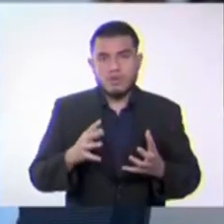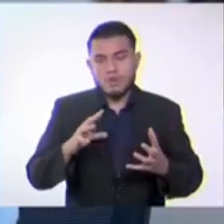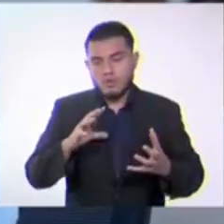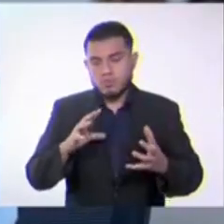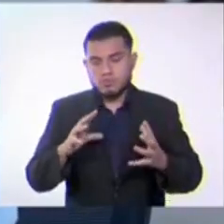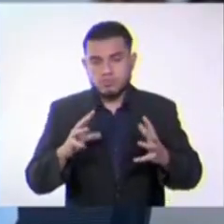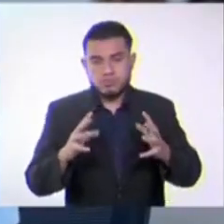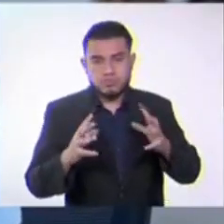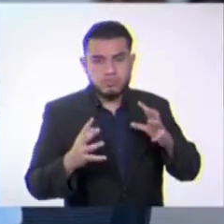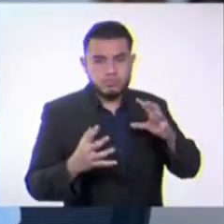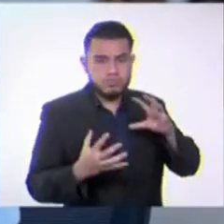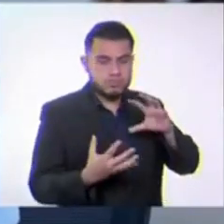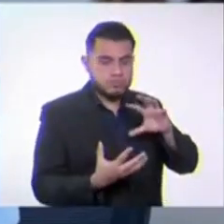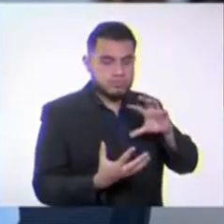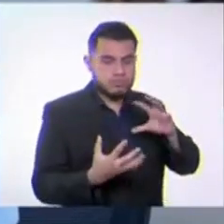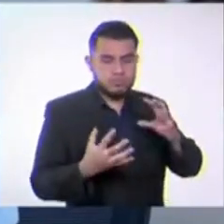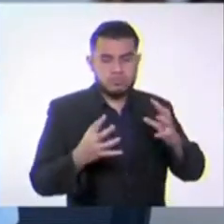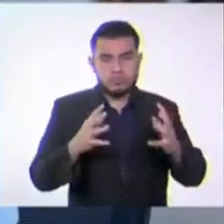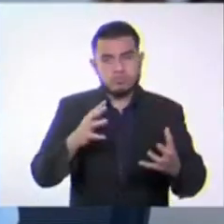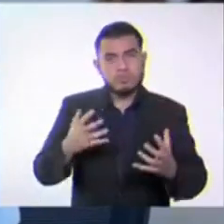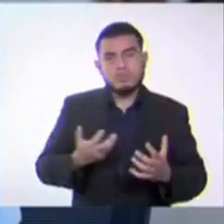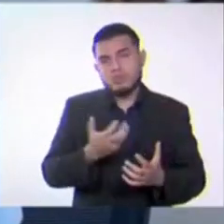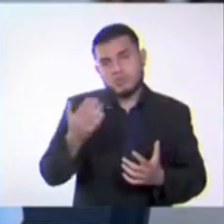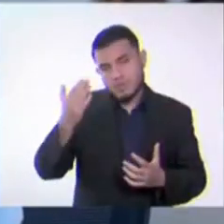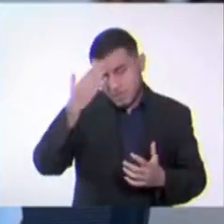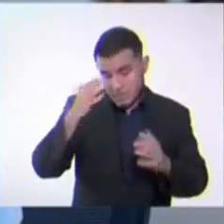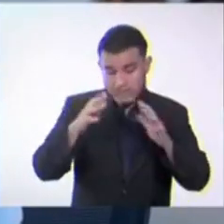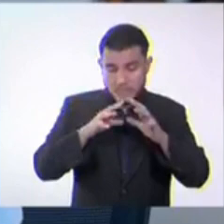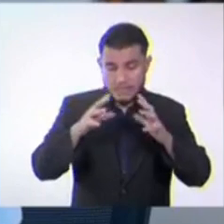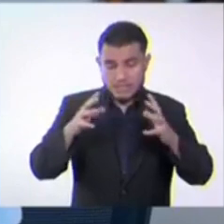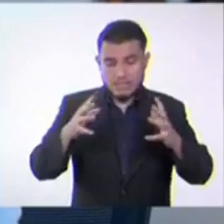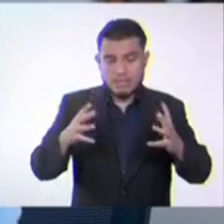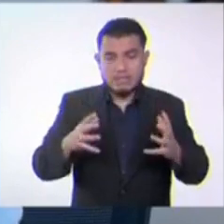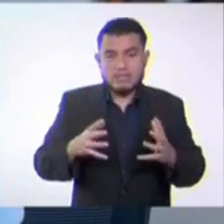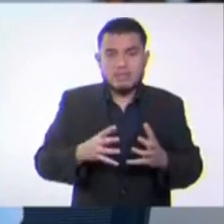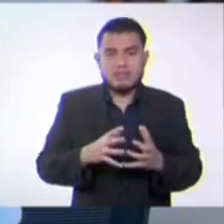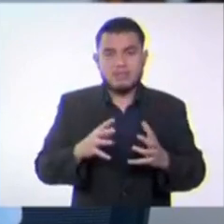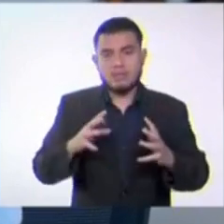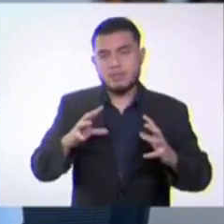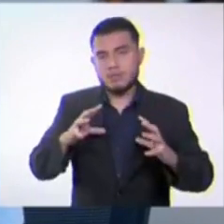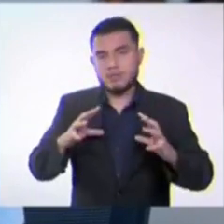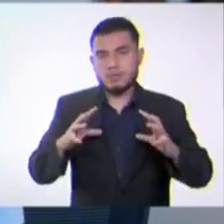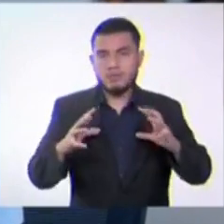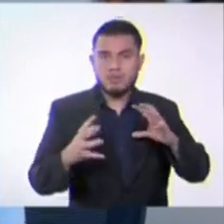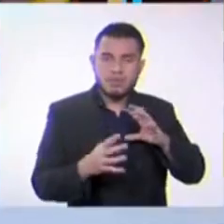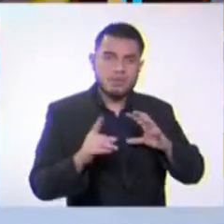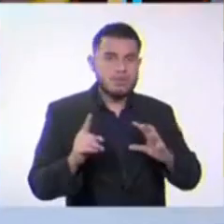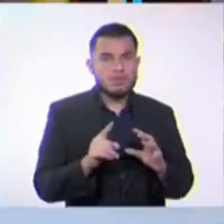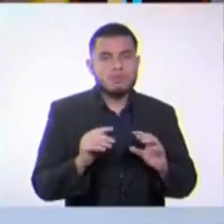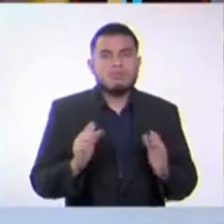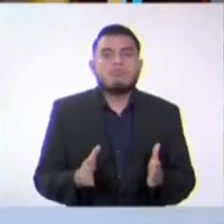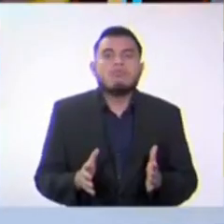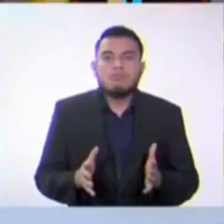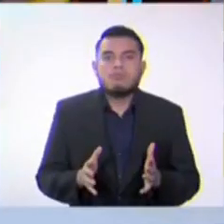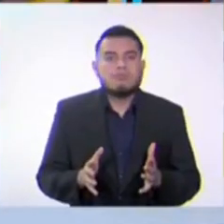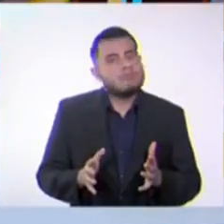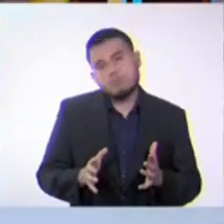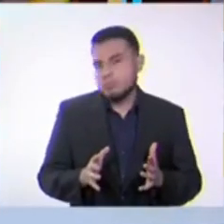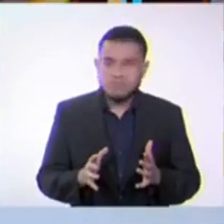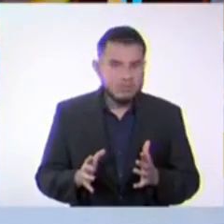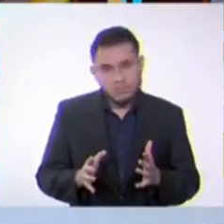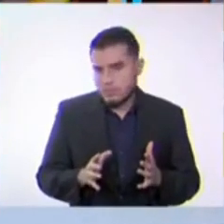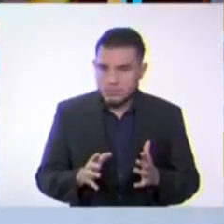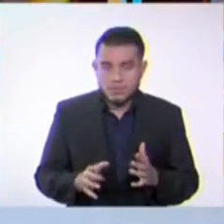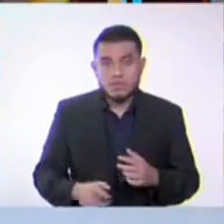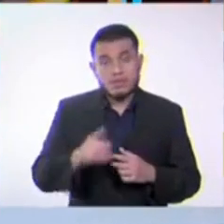que tomar en cuenta que la Tierra, cuando está rotando, no se encuentra fija. Si